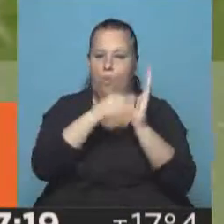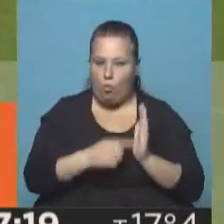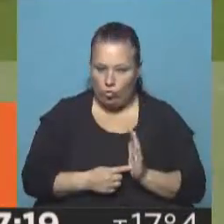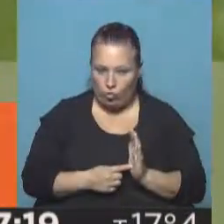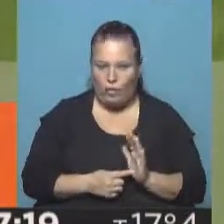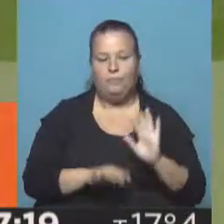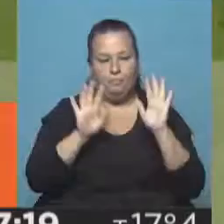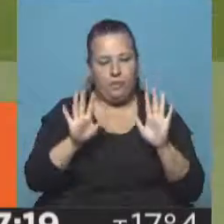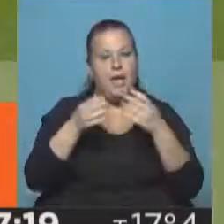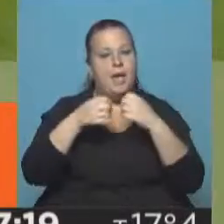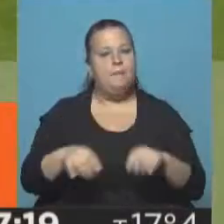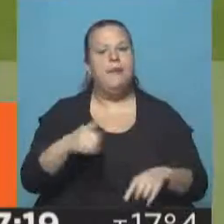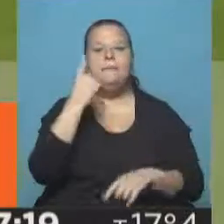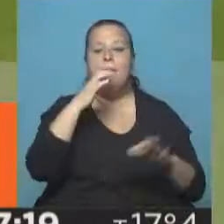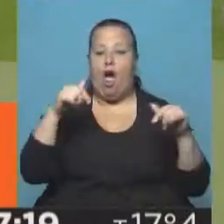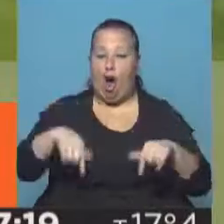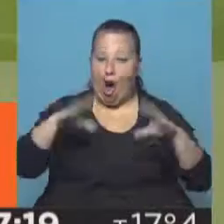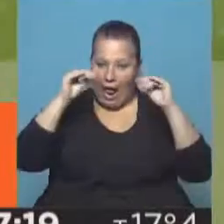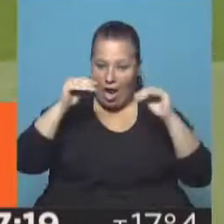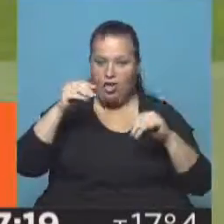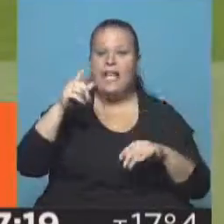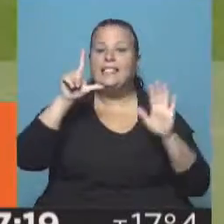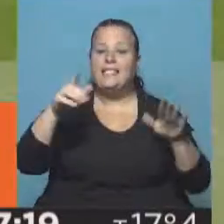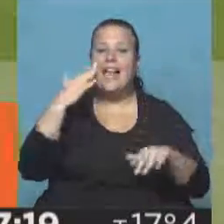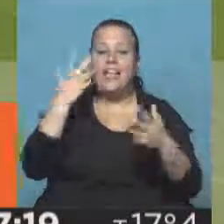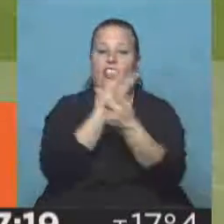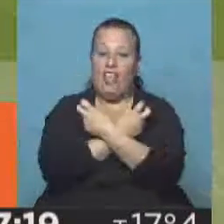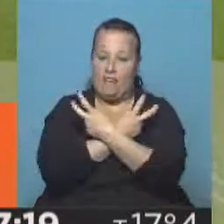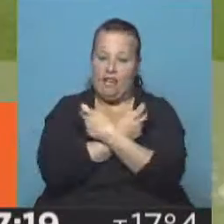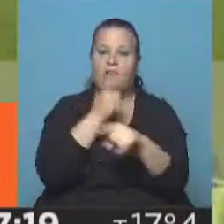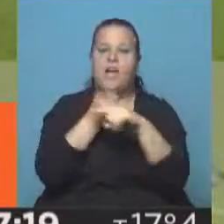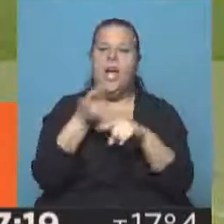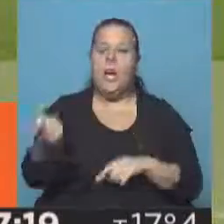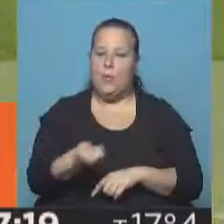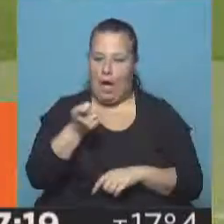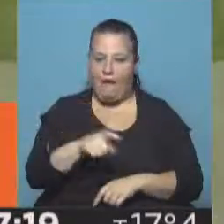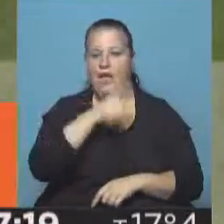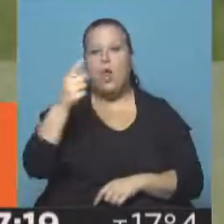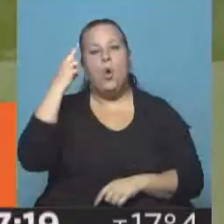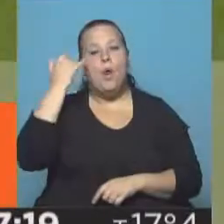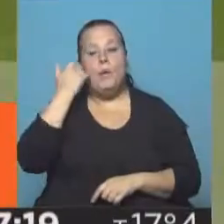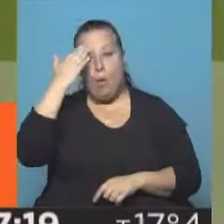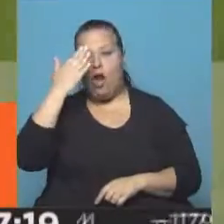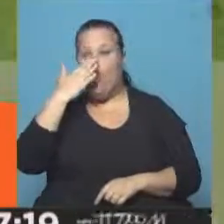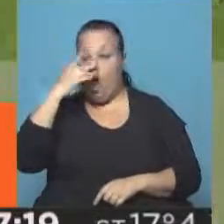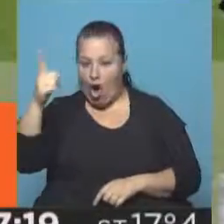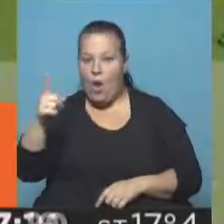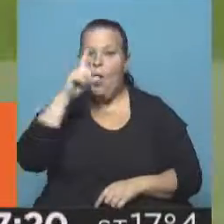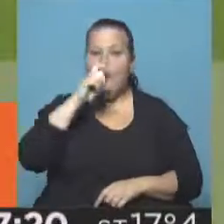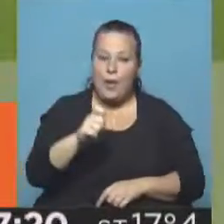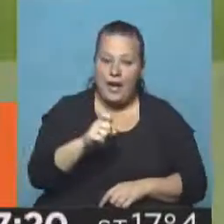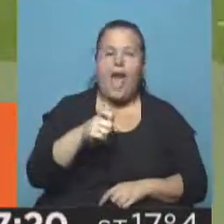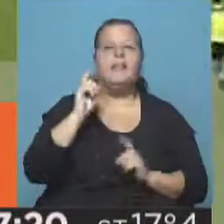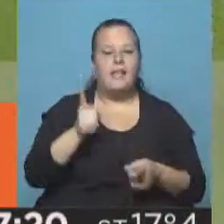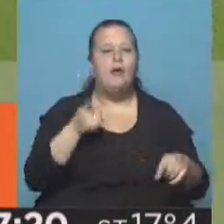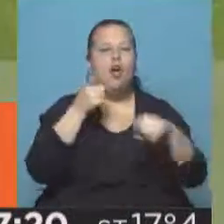posiciones. Vamos a arrancar con el partido que esta noche desde las 19 Defensa y Justicia va a recibir a Banfield, más tarde 21:15 en Córdoba. Belgrano hará